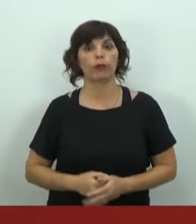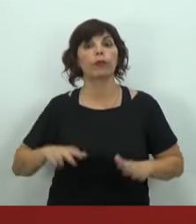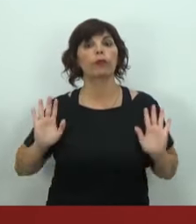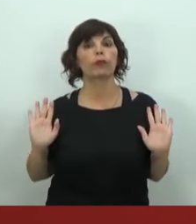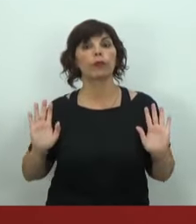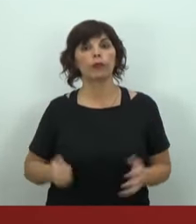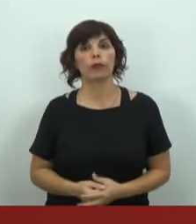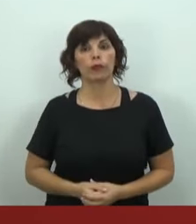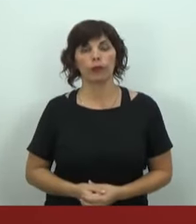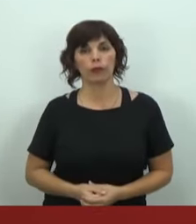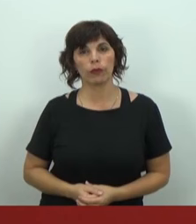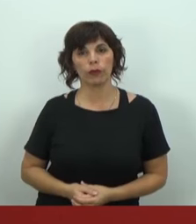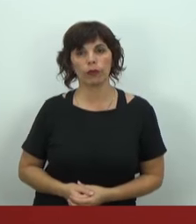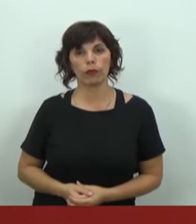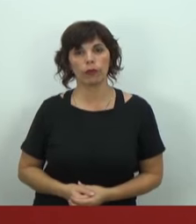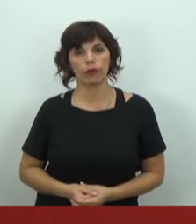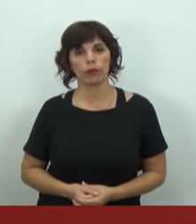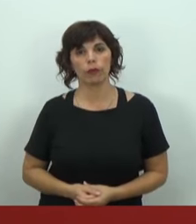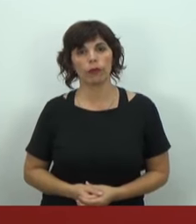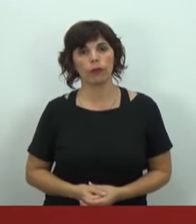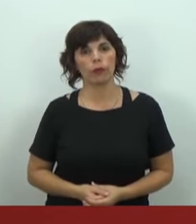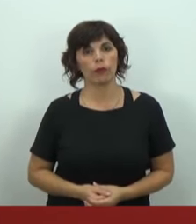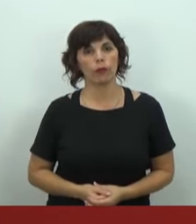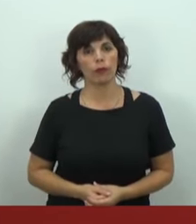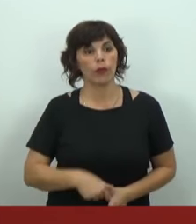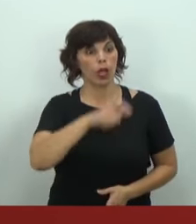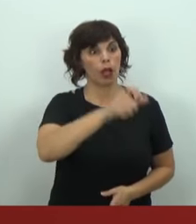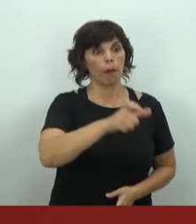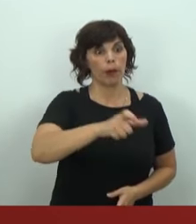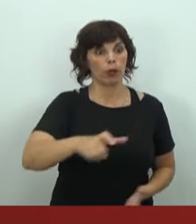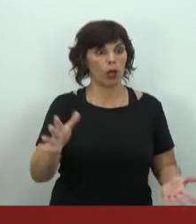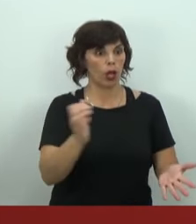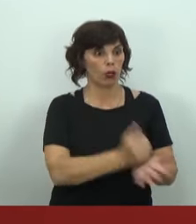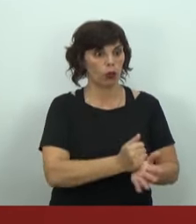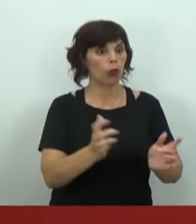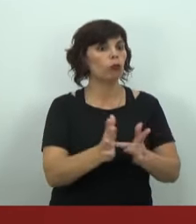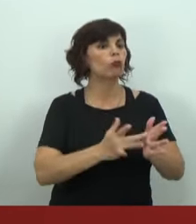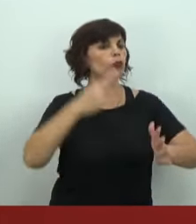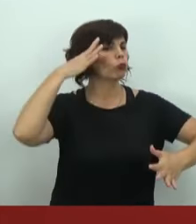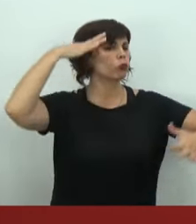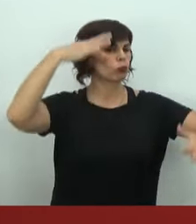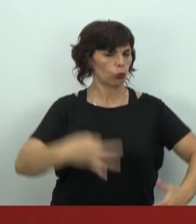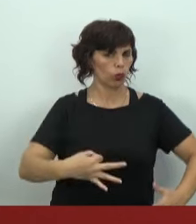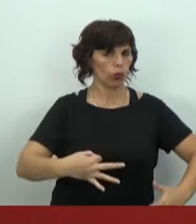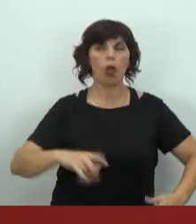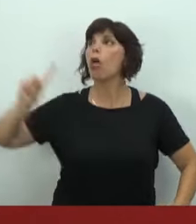Pero todo aquel que cree en Jesucristo de Nazaret, Dios el